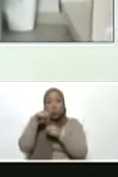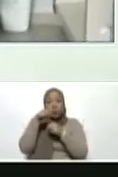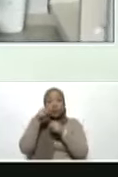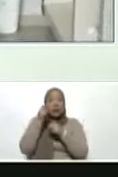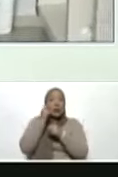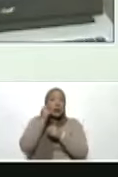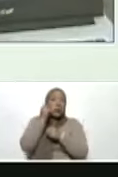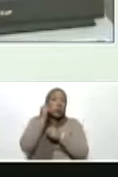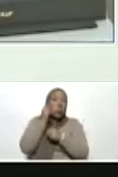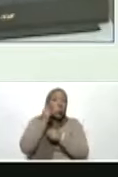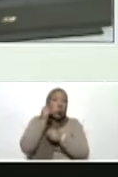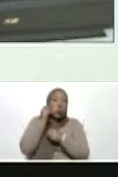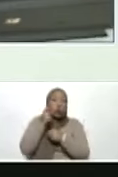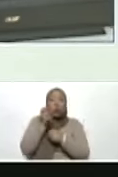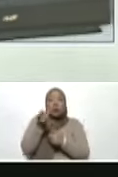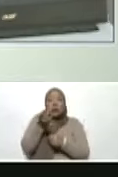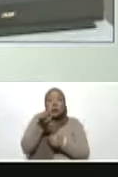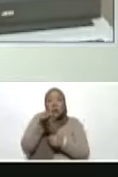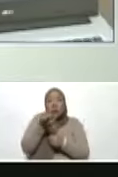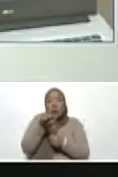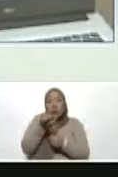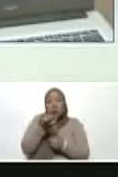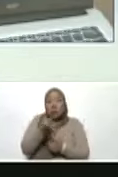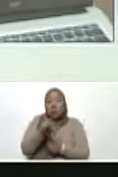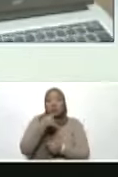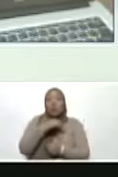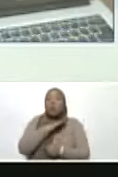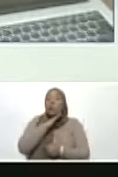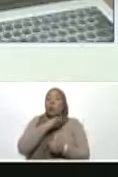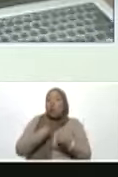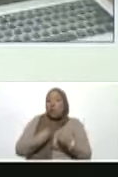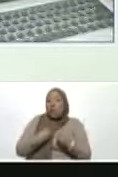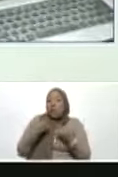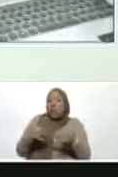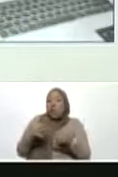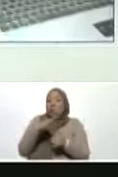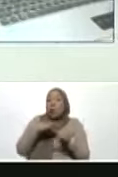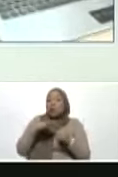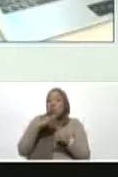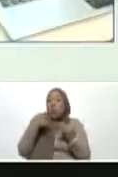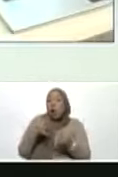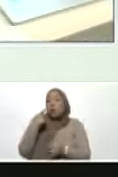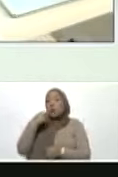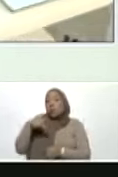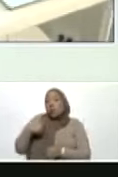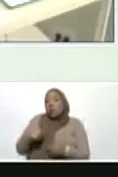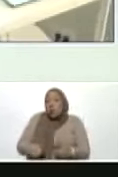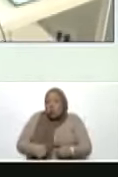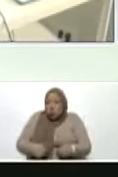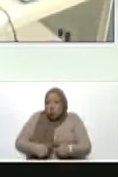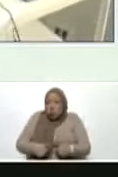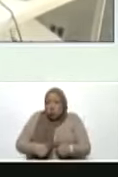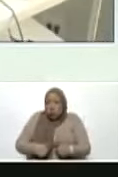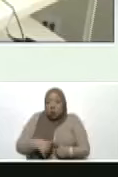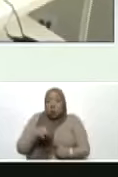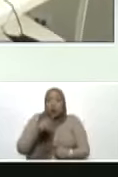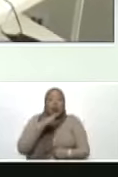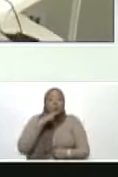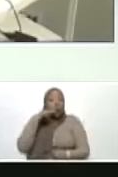muela. Estos son temas reales, de la vida real. ¿Cómo sufre uno cuando uno tiene una